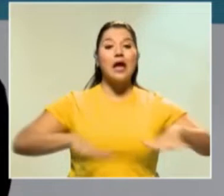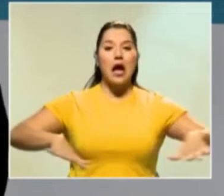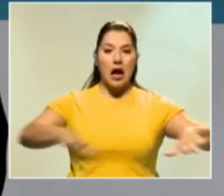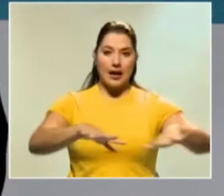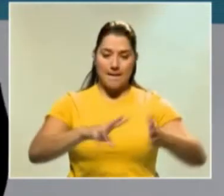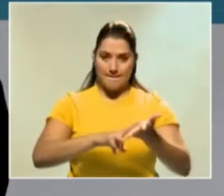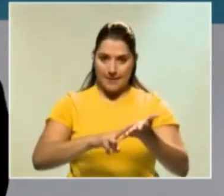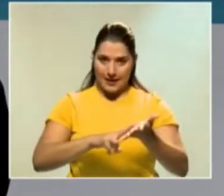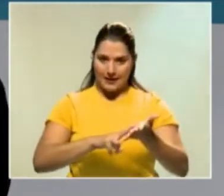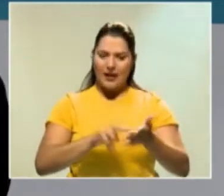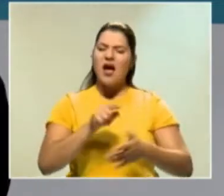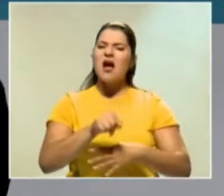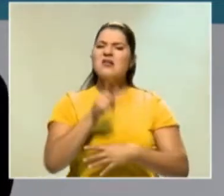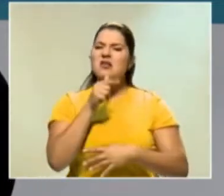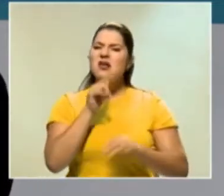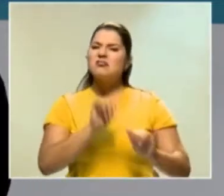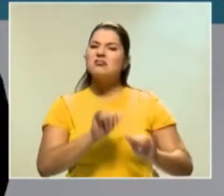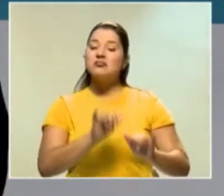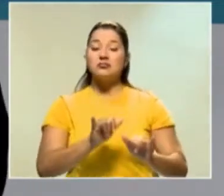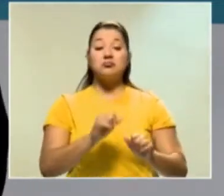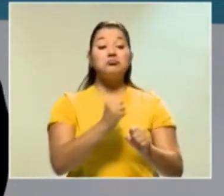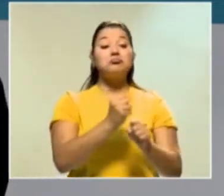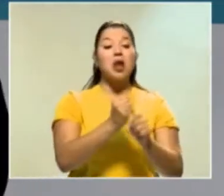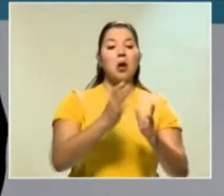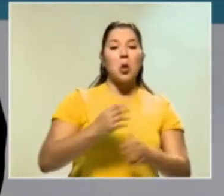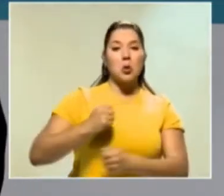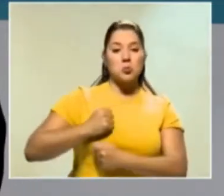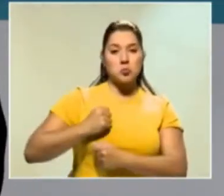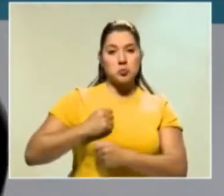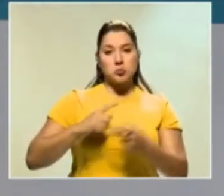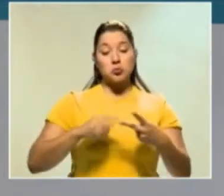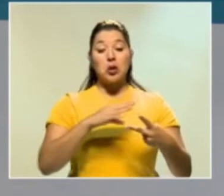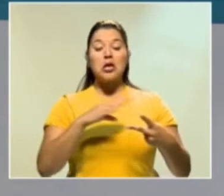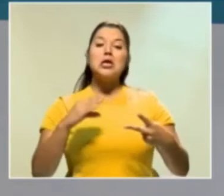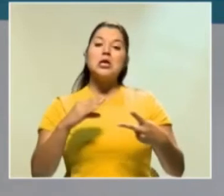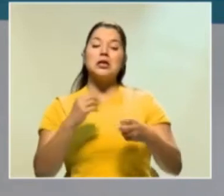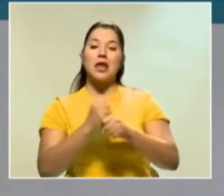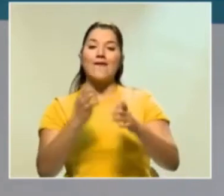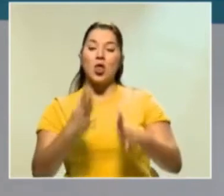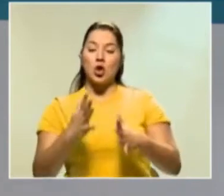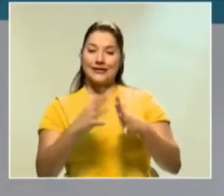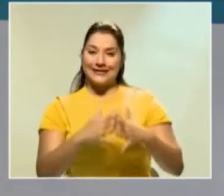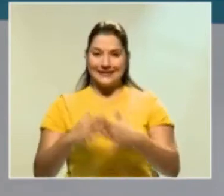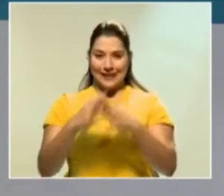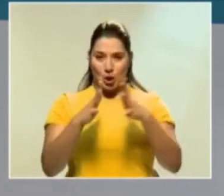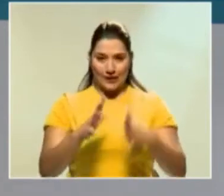donde está apostado personal militar y diplomático estadounidense en Irak.